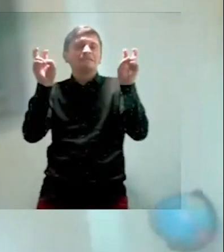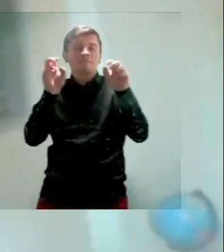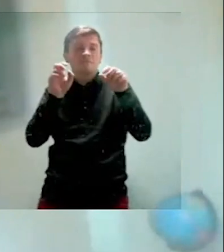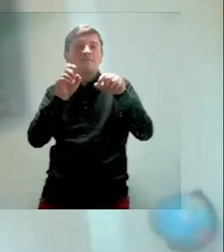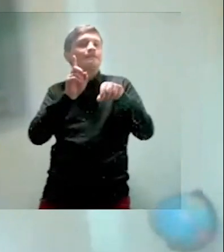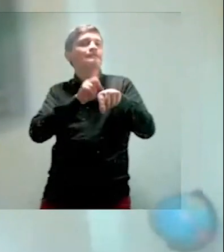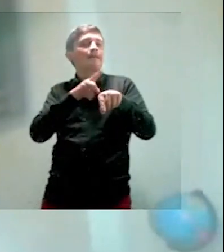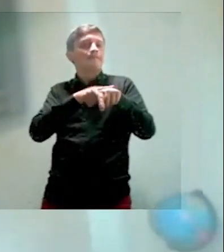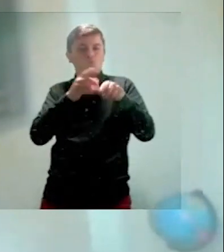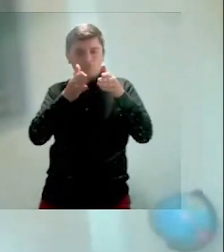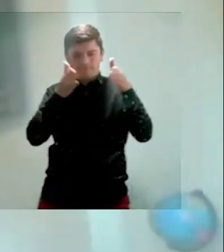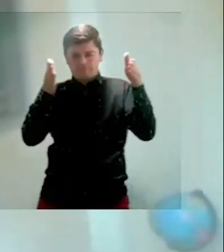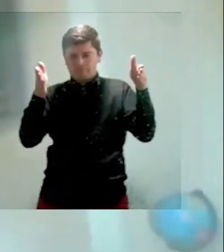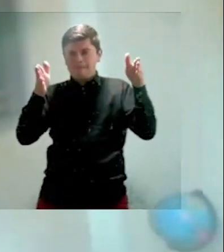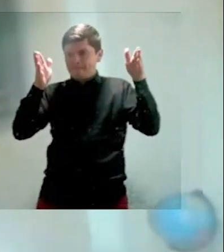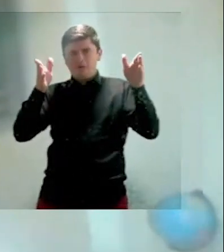contables, digamos.